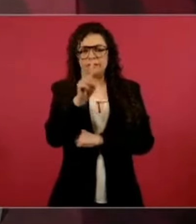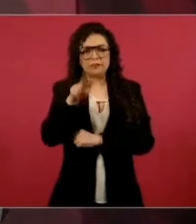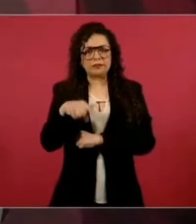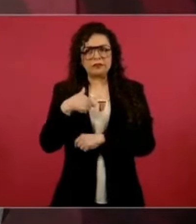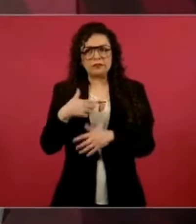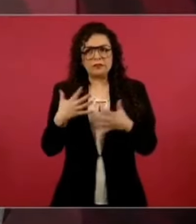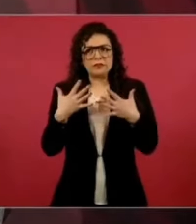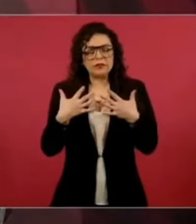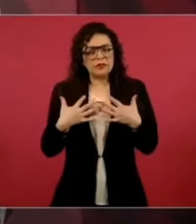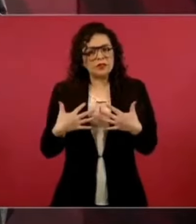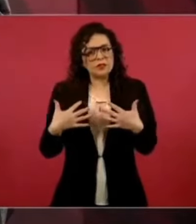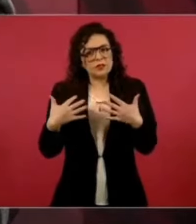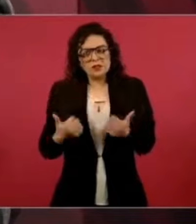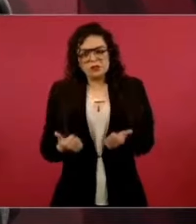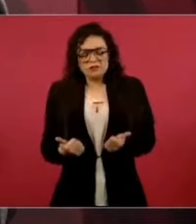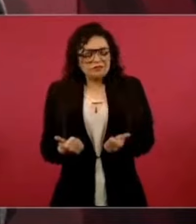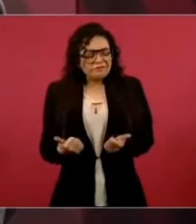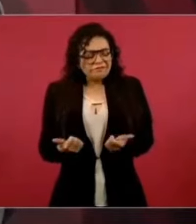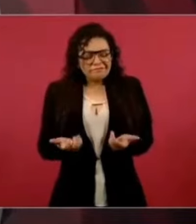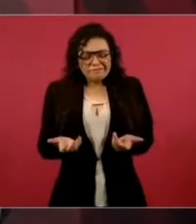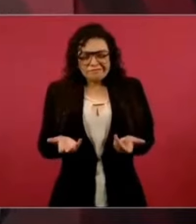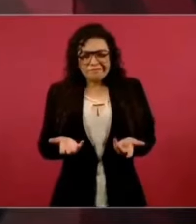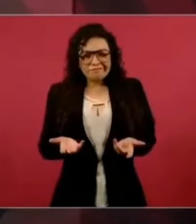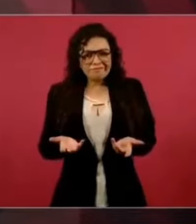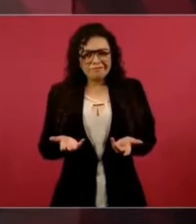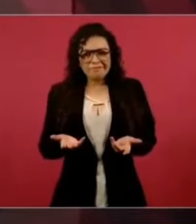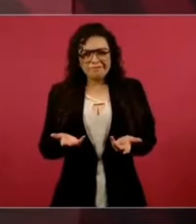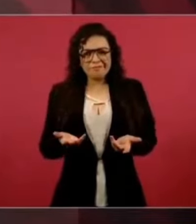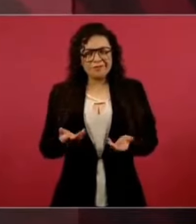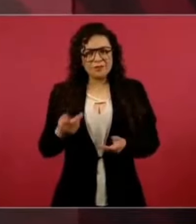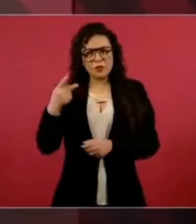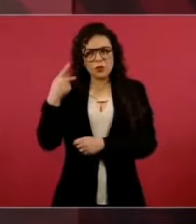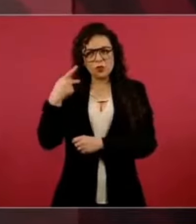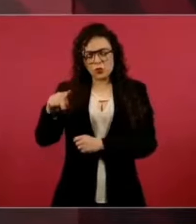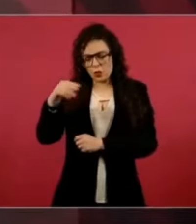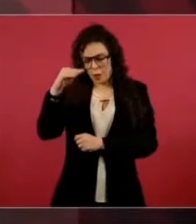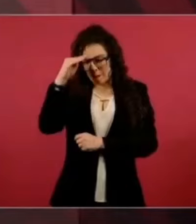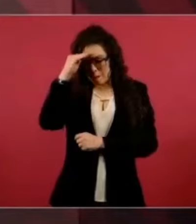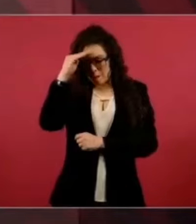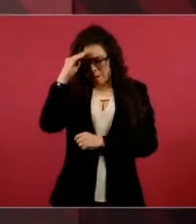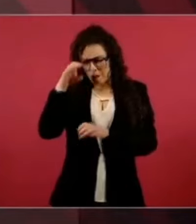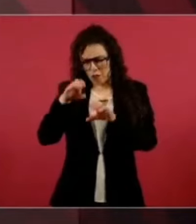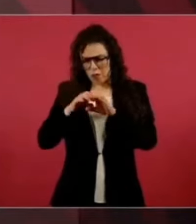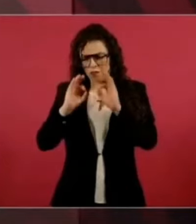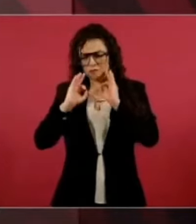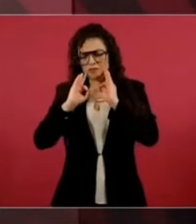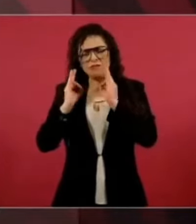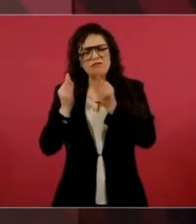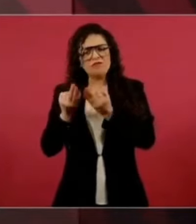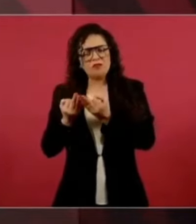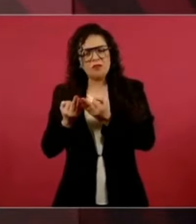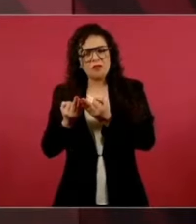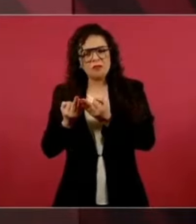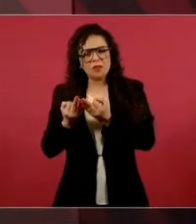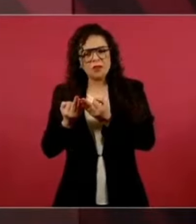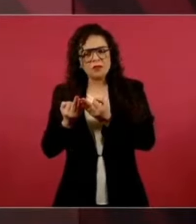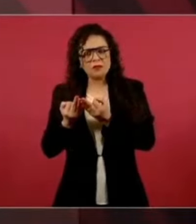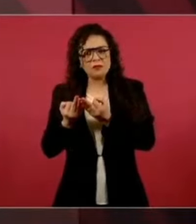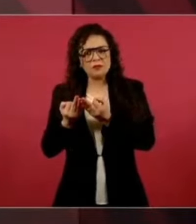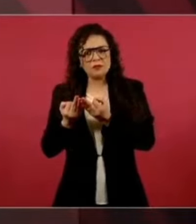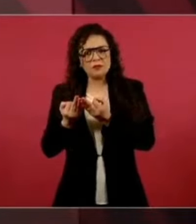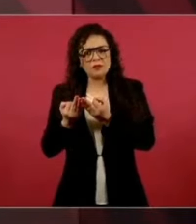cristianos porque este no siguen